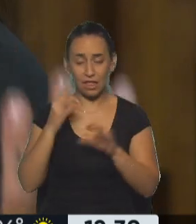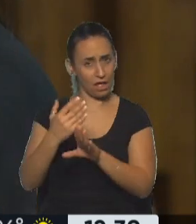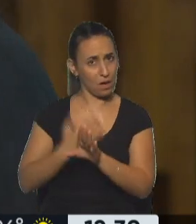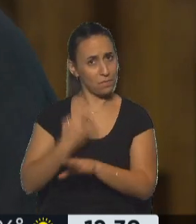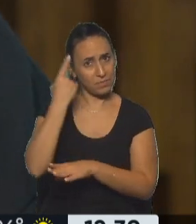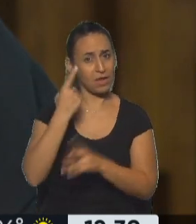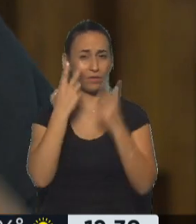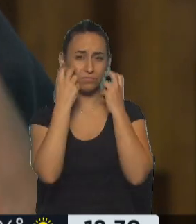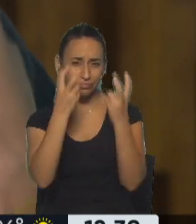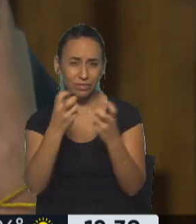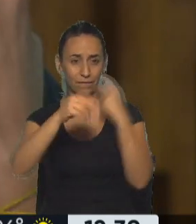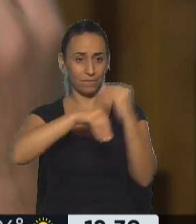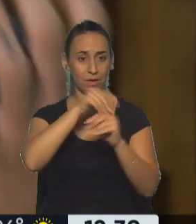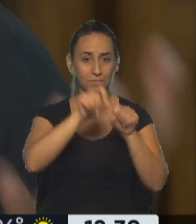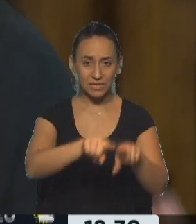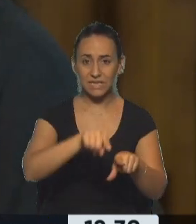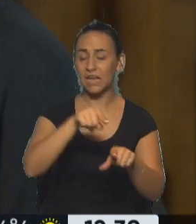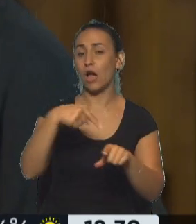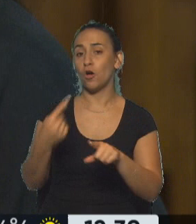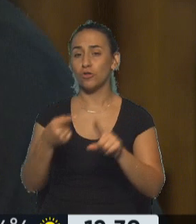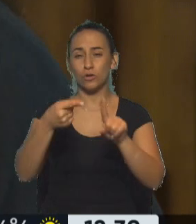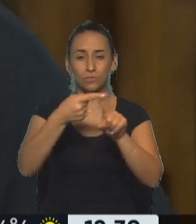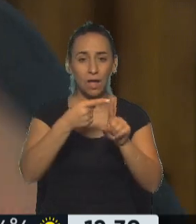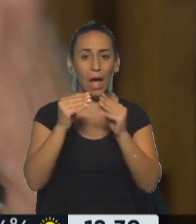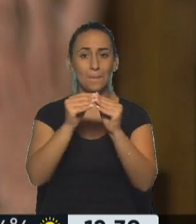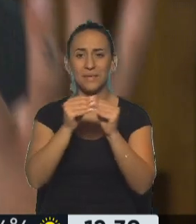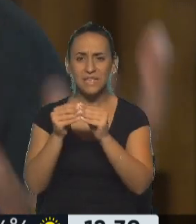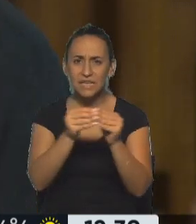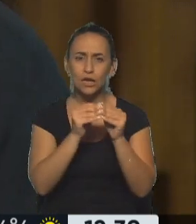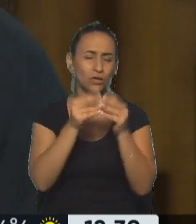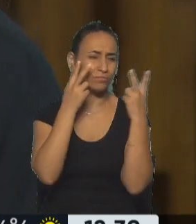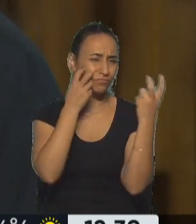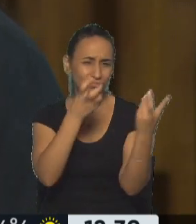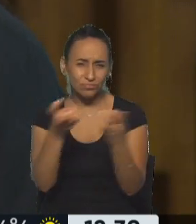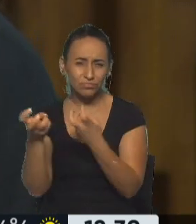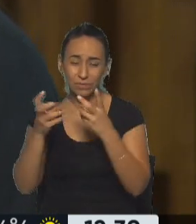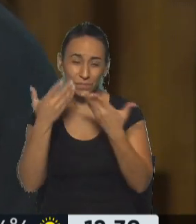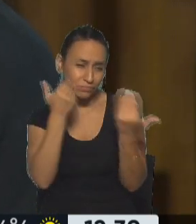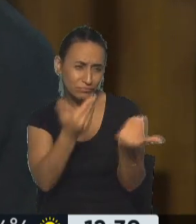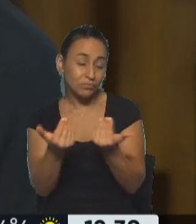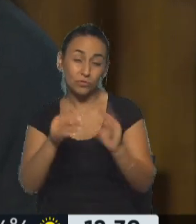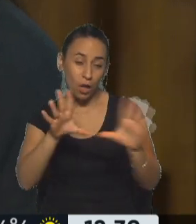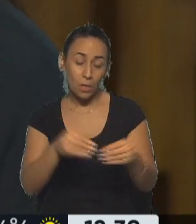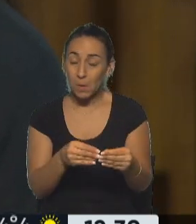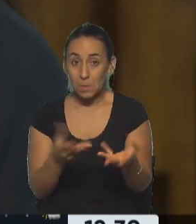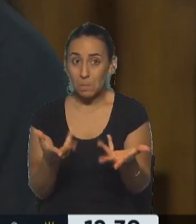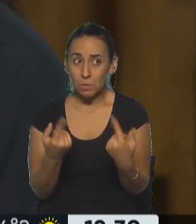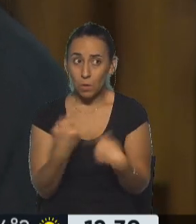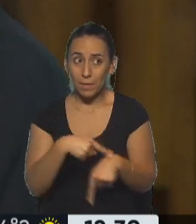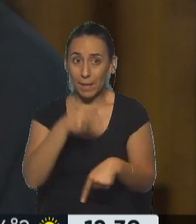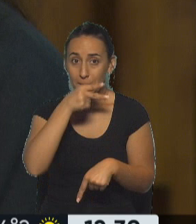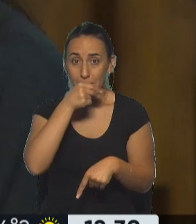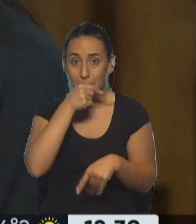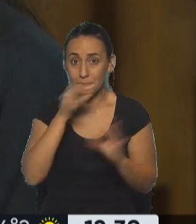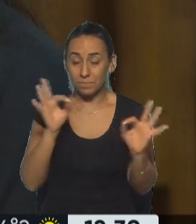a la familia se investigó a sus redes de amistades e investigó todo y no surgió nada Y la verdad es que